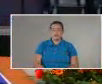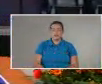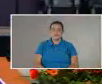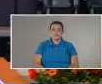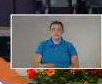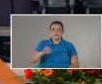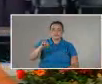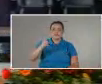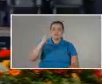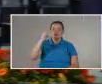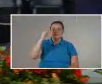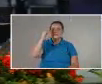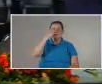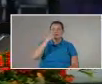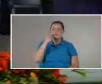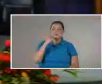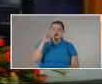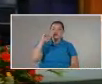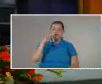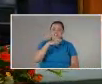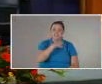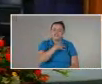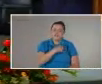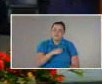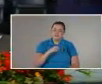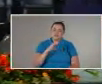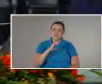Y José, el sufrimiento que tiene, dice que a su hijo